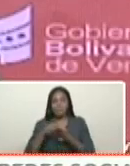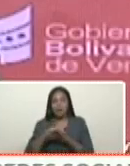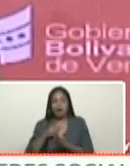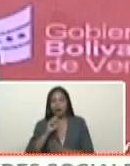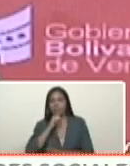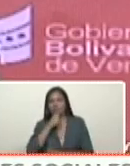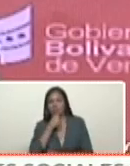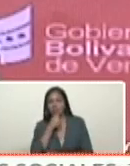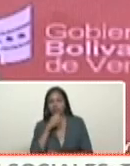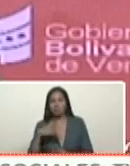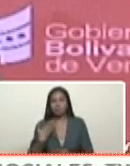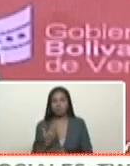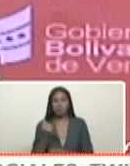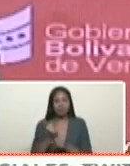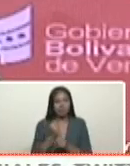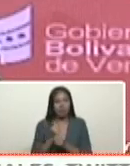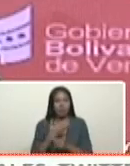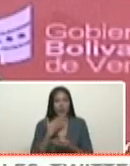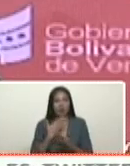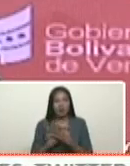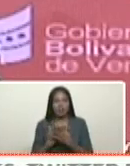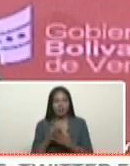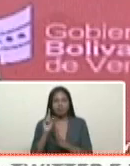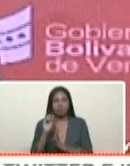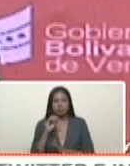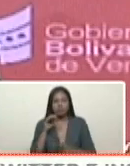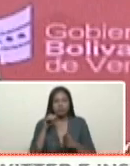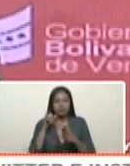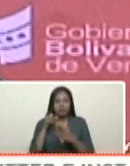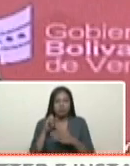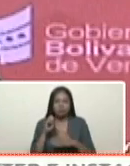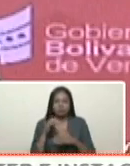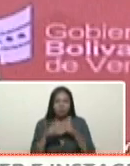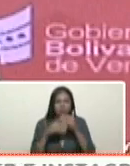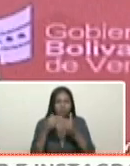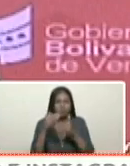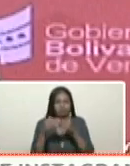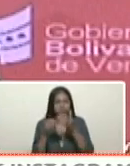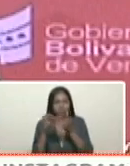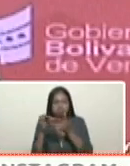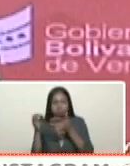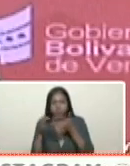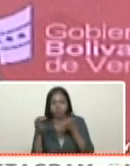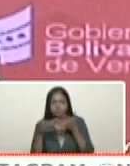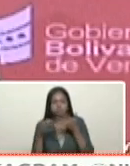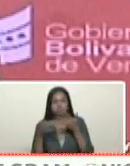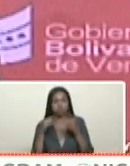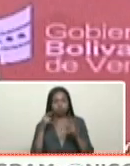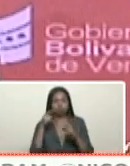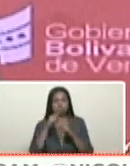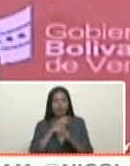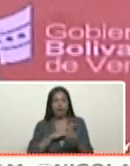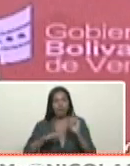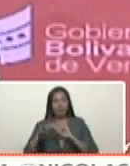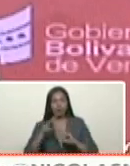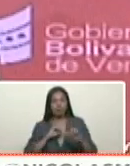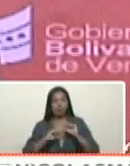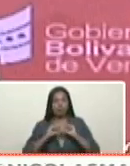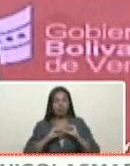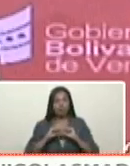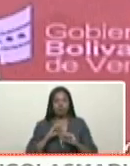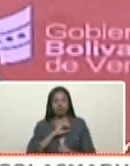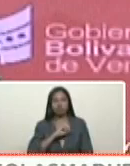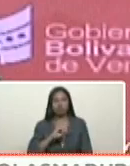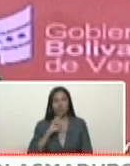posible gracias al trabajo minucioso, meticuloso, preciso y amoroso del movimiento Somos